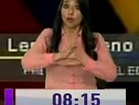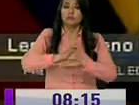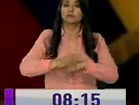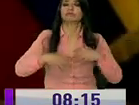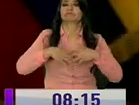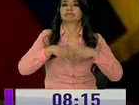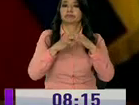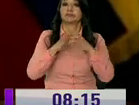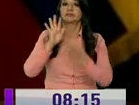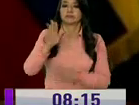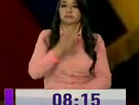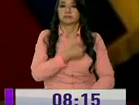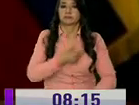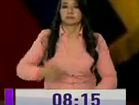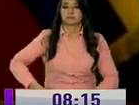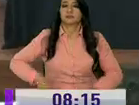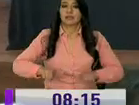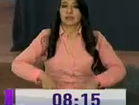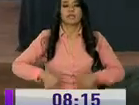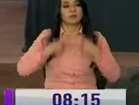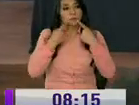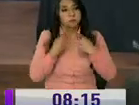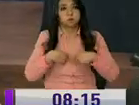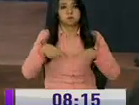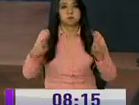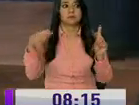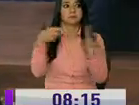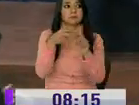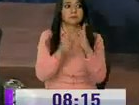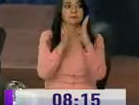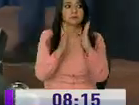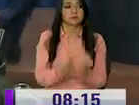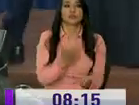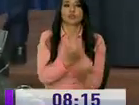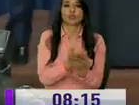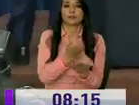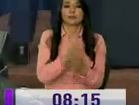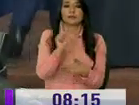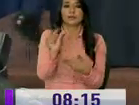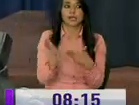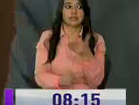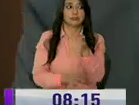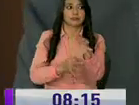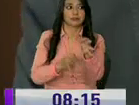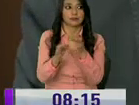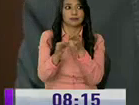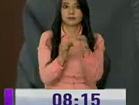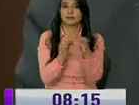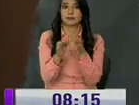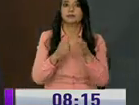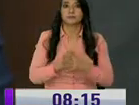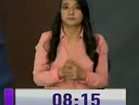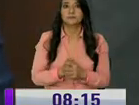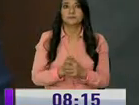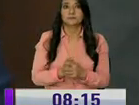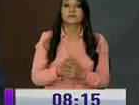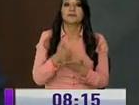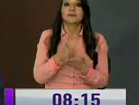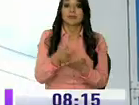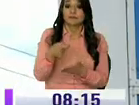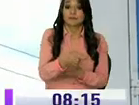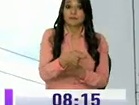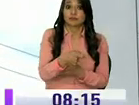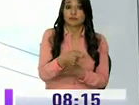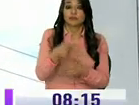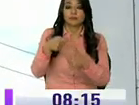los anuncios del presidente Lenín Moreno, sostiene el ministro de Economía y Finanzas, Richard Martínez, para quien la eliminación del subsidio al